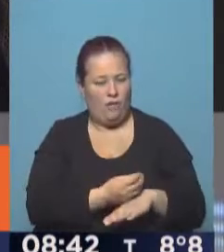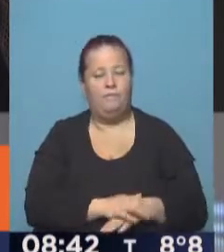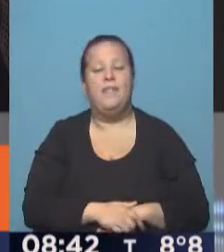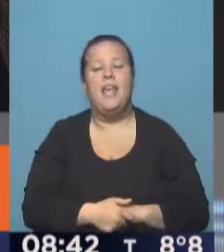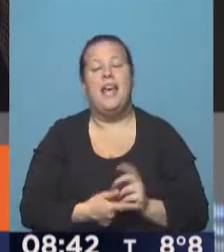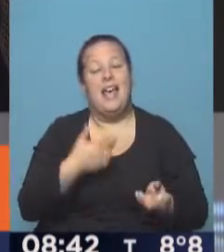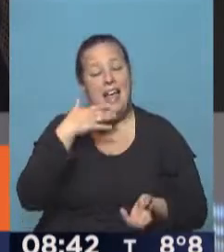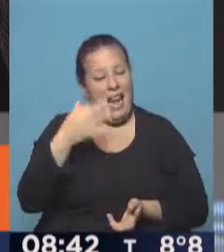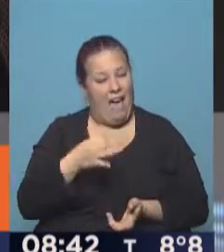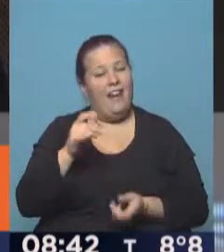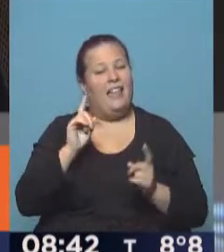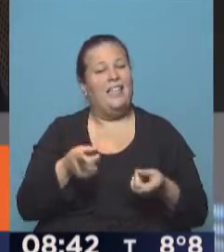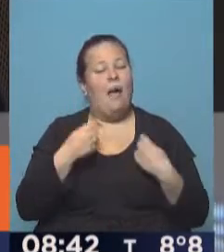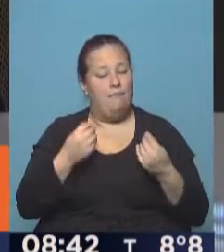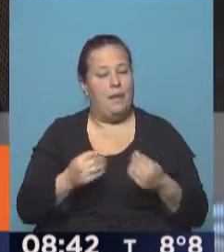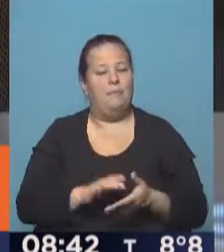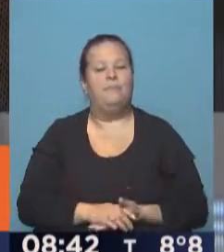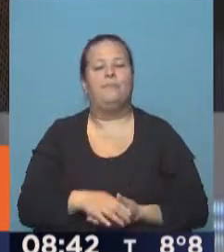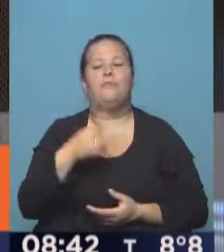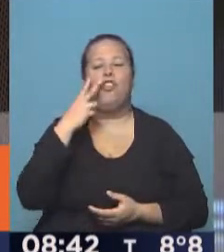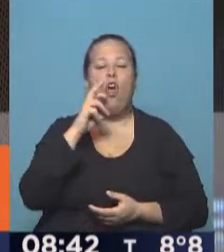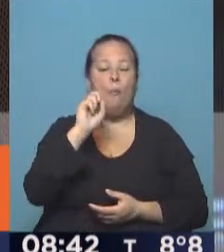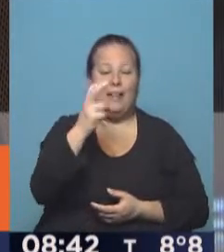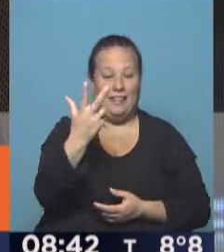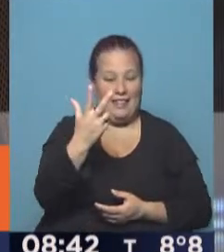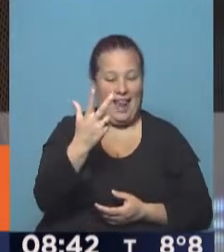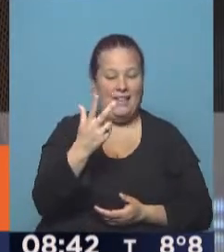Y la realidad también es que a partir del 2003, cuando